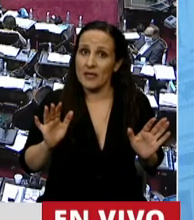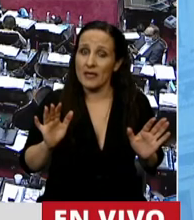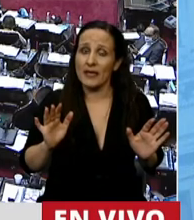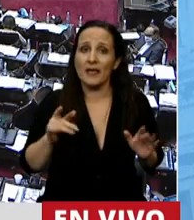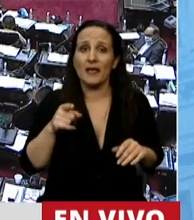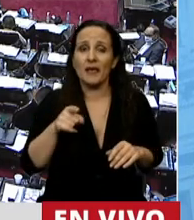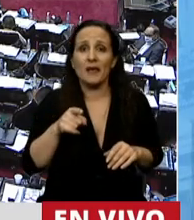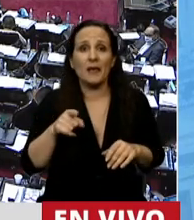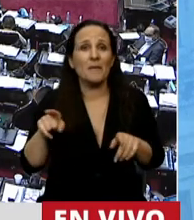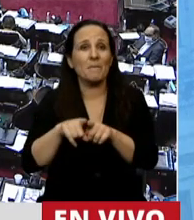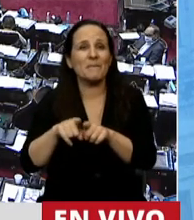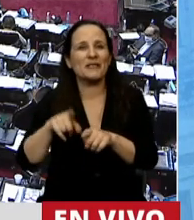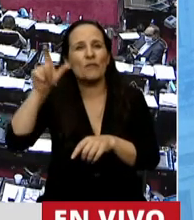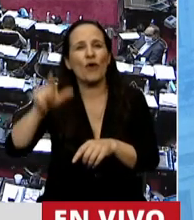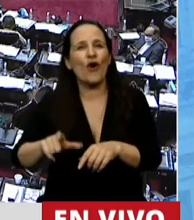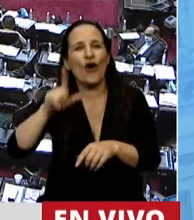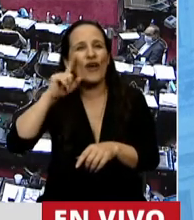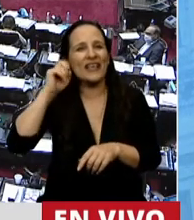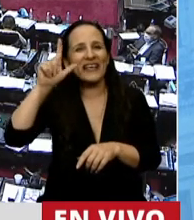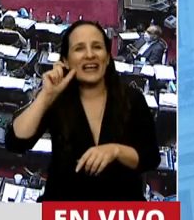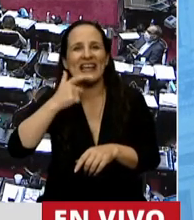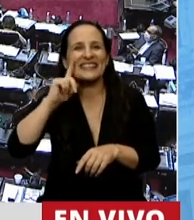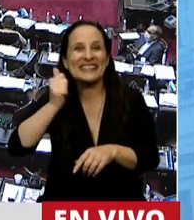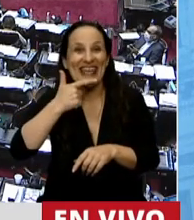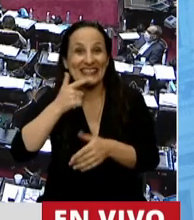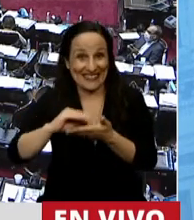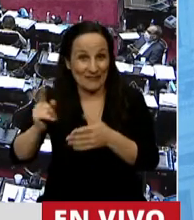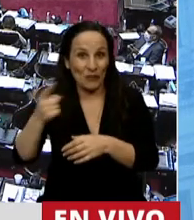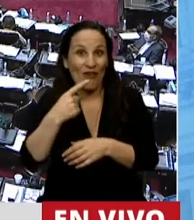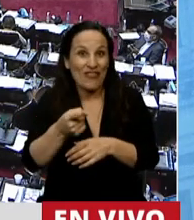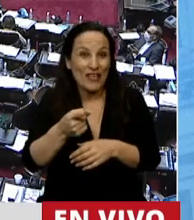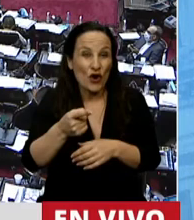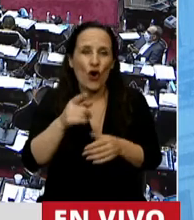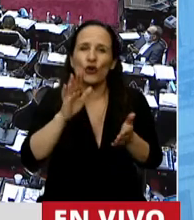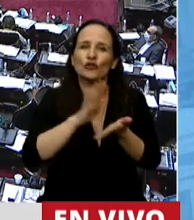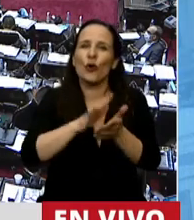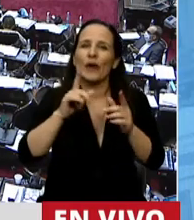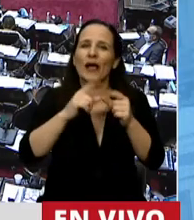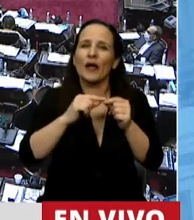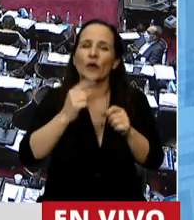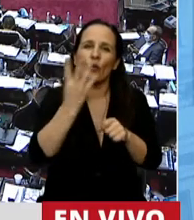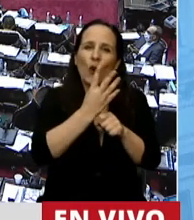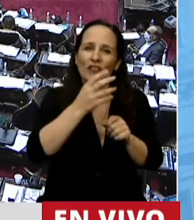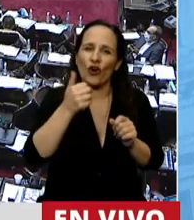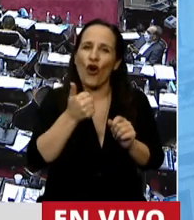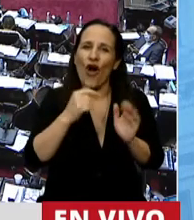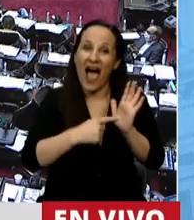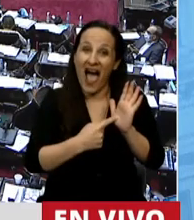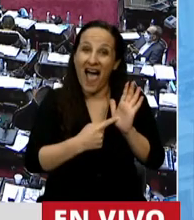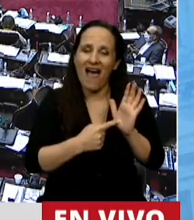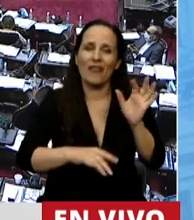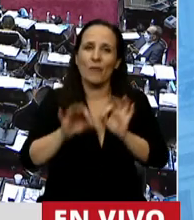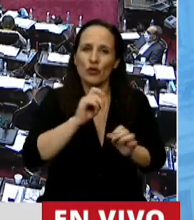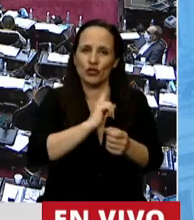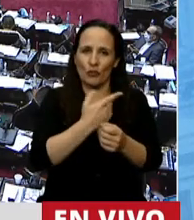las palabras de Fernando Iglesias, en el sentido de hacer observaciones al artículo 4, inciso A, del proyecto